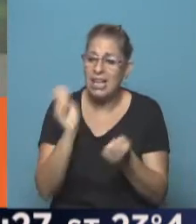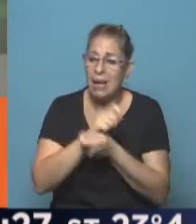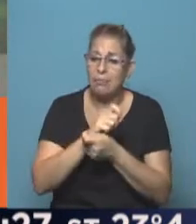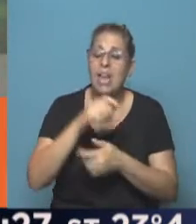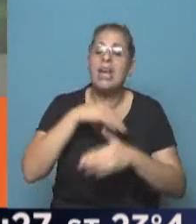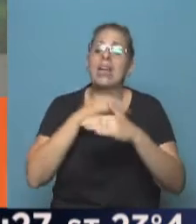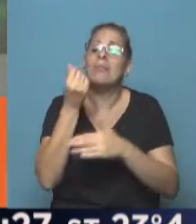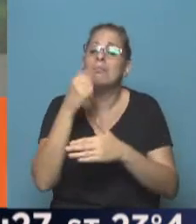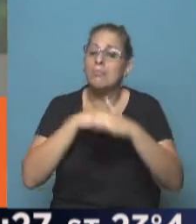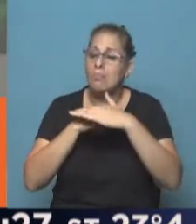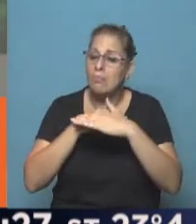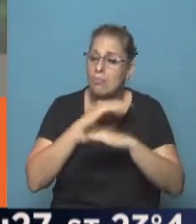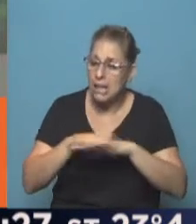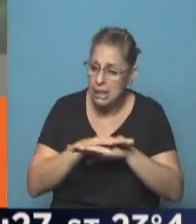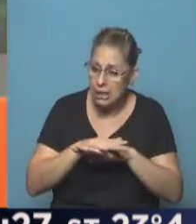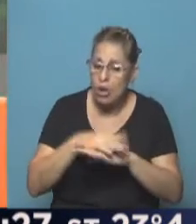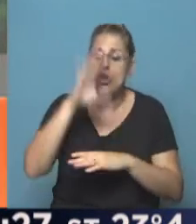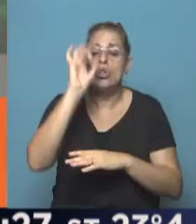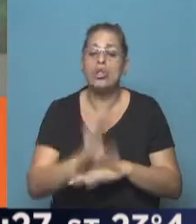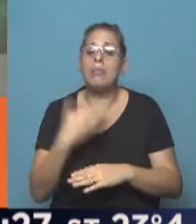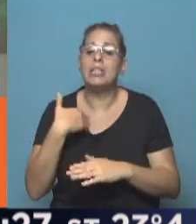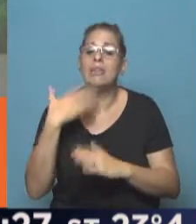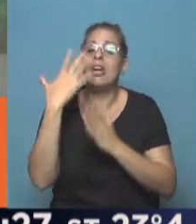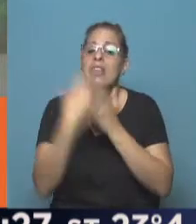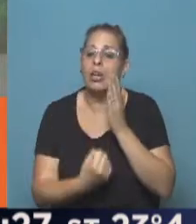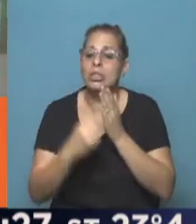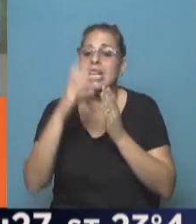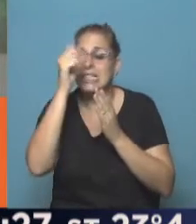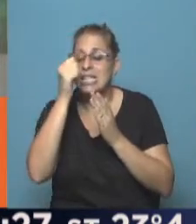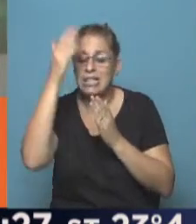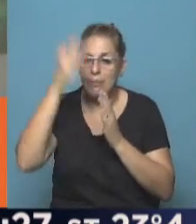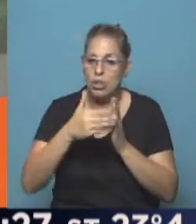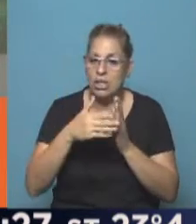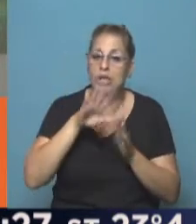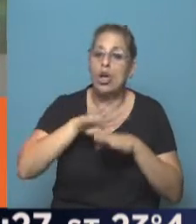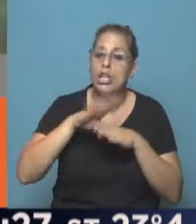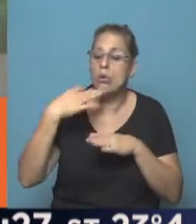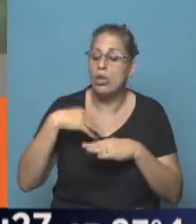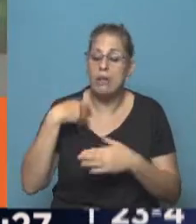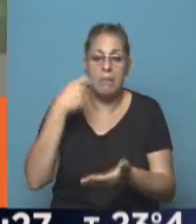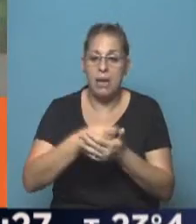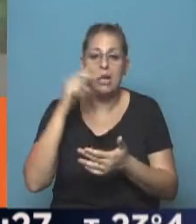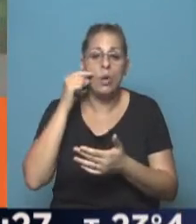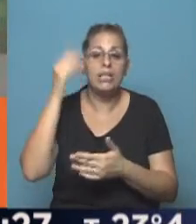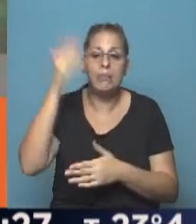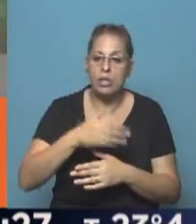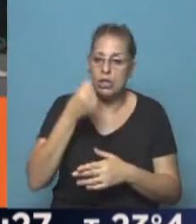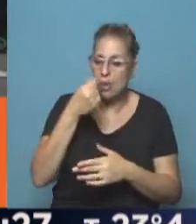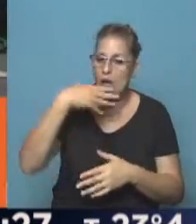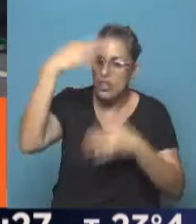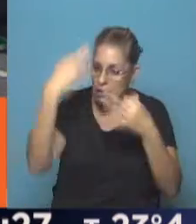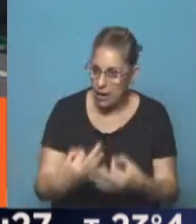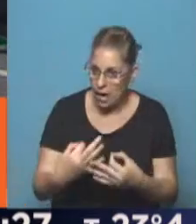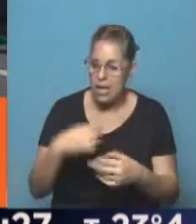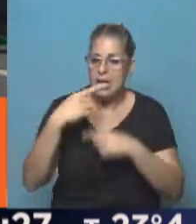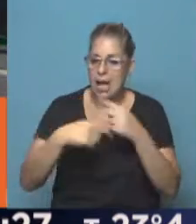mínimo. Originariamente solamente se podía hacer una quita de un 60%. El deudor tenía que pagar un 40% a valores reales y